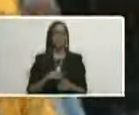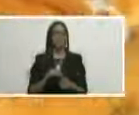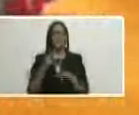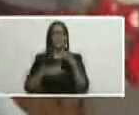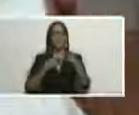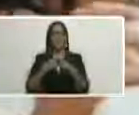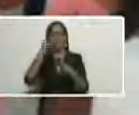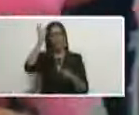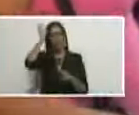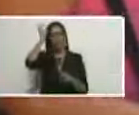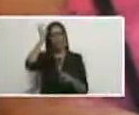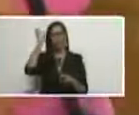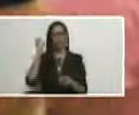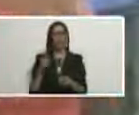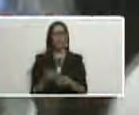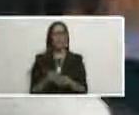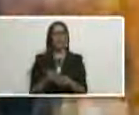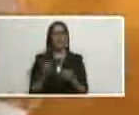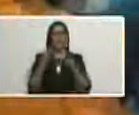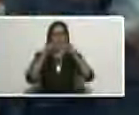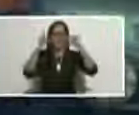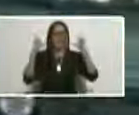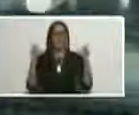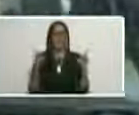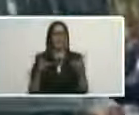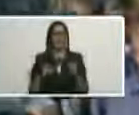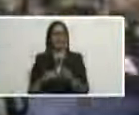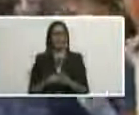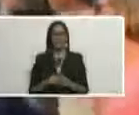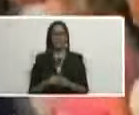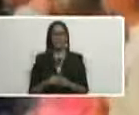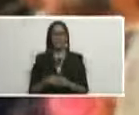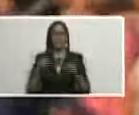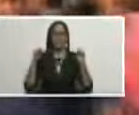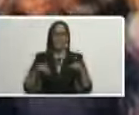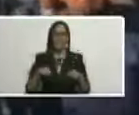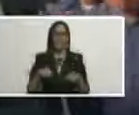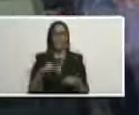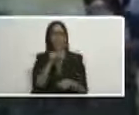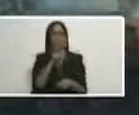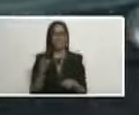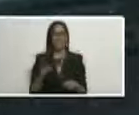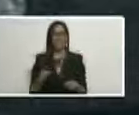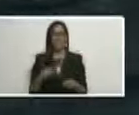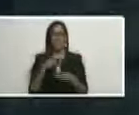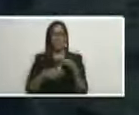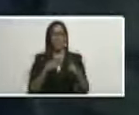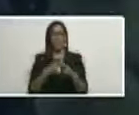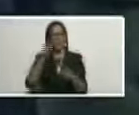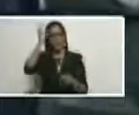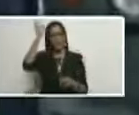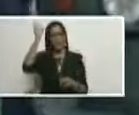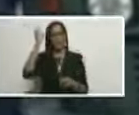Cabello, increíble. Aquí, vecinos, pues, los vecinos de Puerto Cabello.